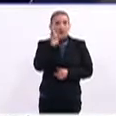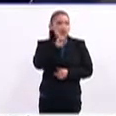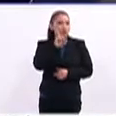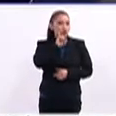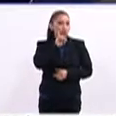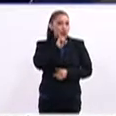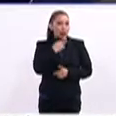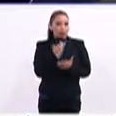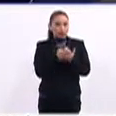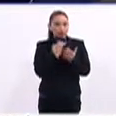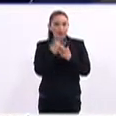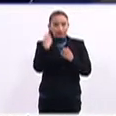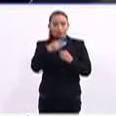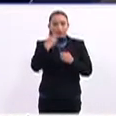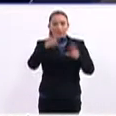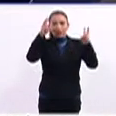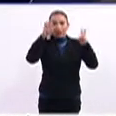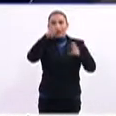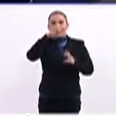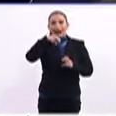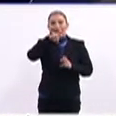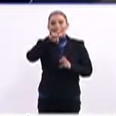crítica de arte que se llamaba Raquel Tibol,